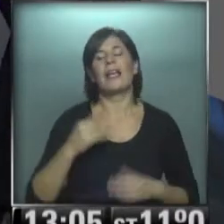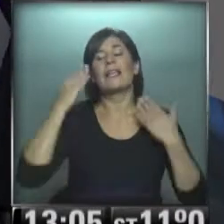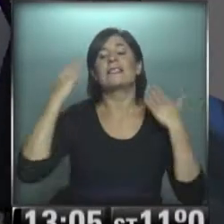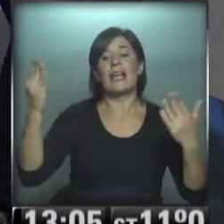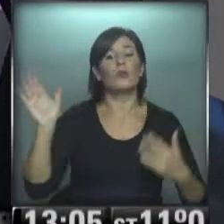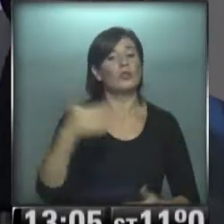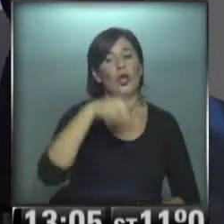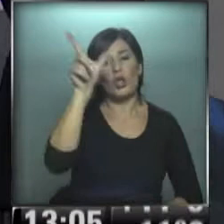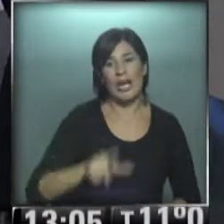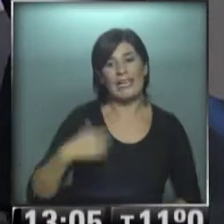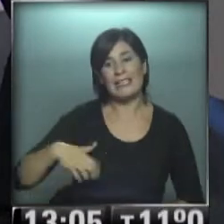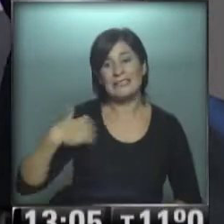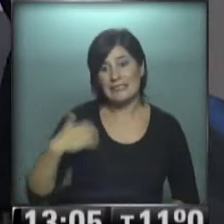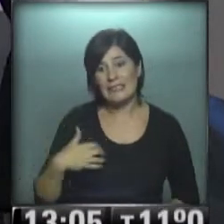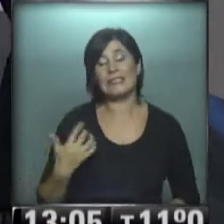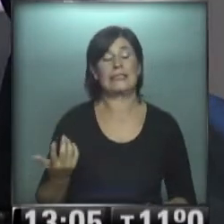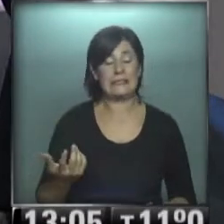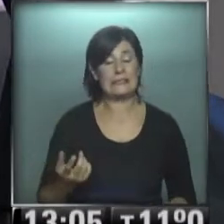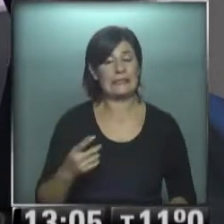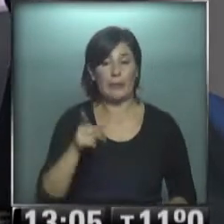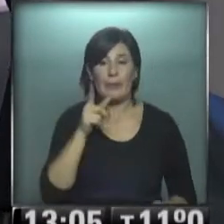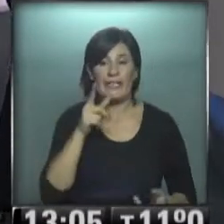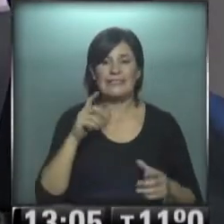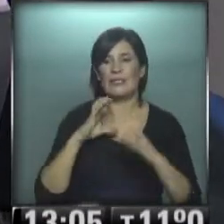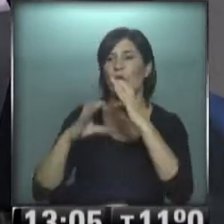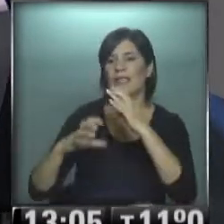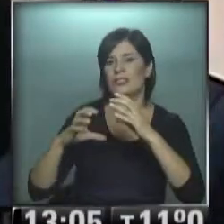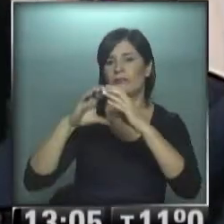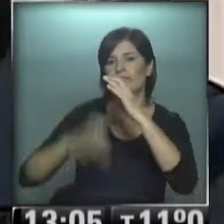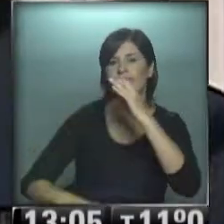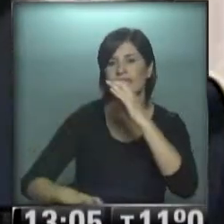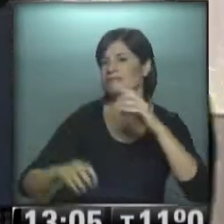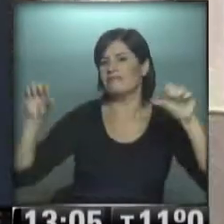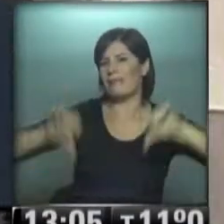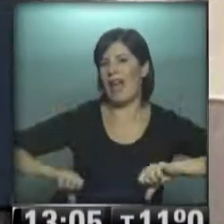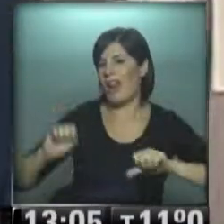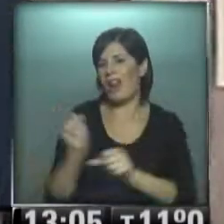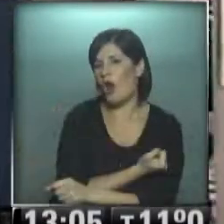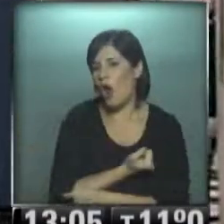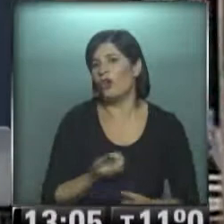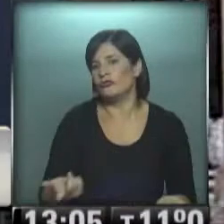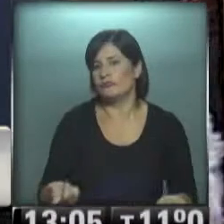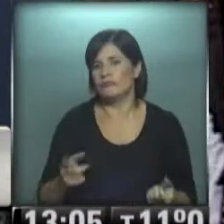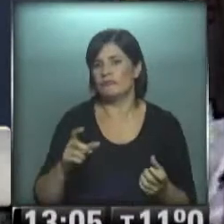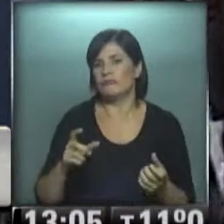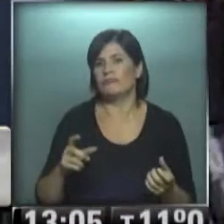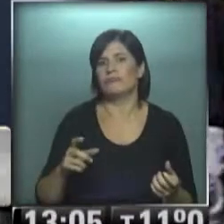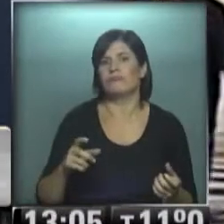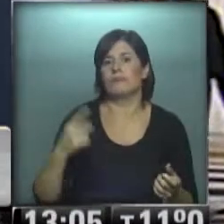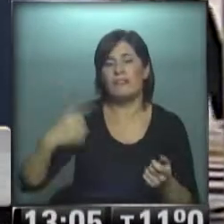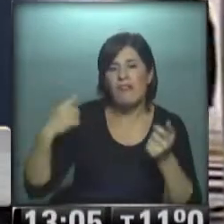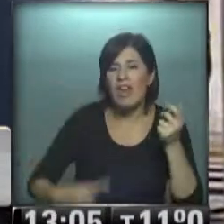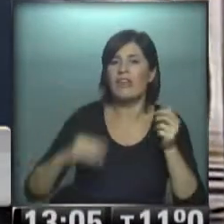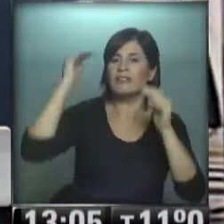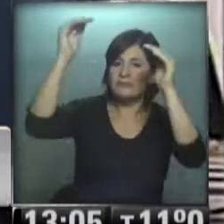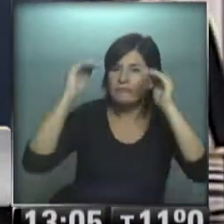para todo el país. Evidentemente, un gran cortocircuito en materia de comunicación en el seno mismo de la Iglesia, que ha llegado desde los distintos niveles